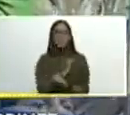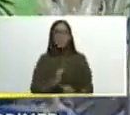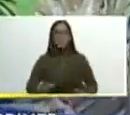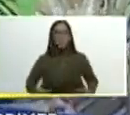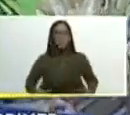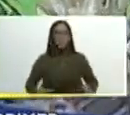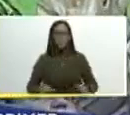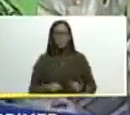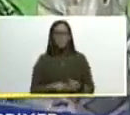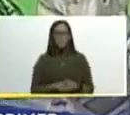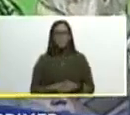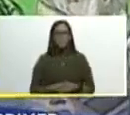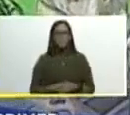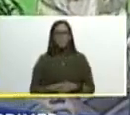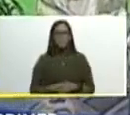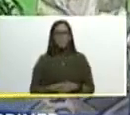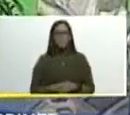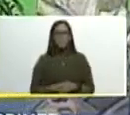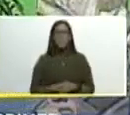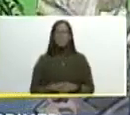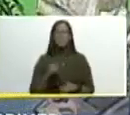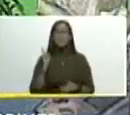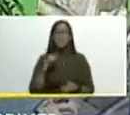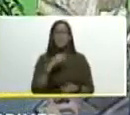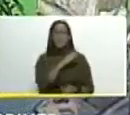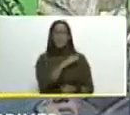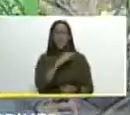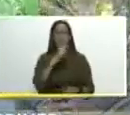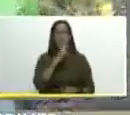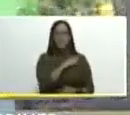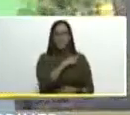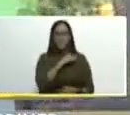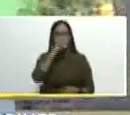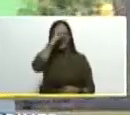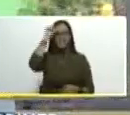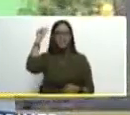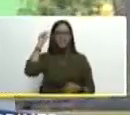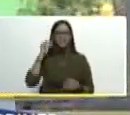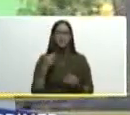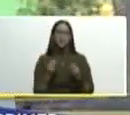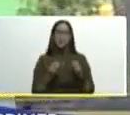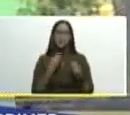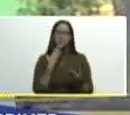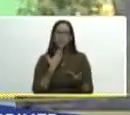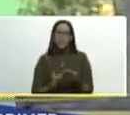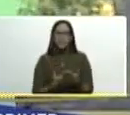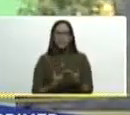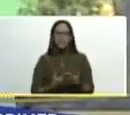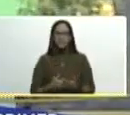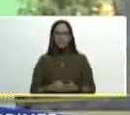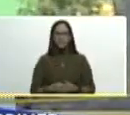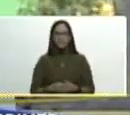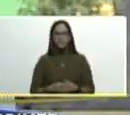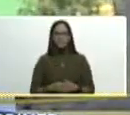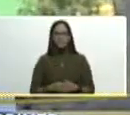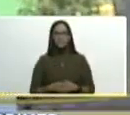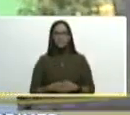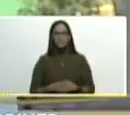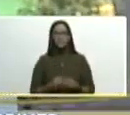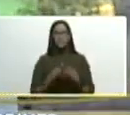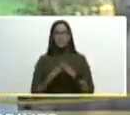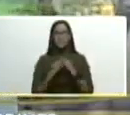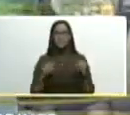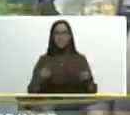Bolivariana, y el general en jefe Vladimir Padrino López. Pues muchas gracias por todo